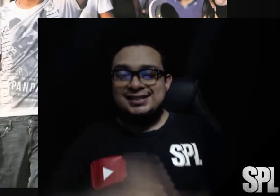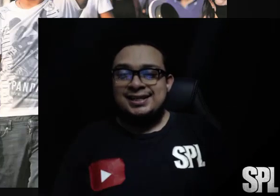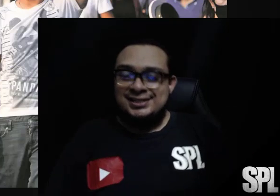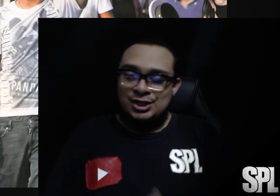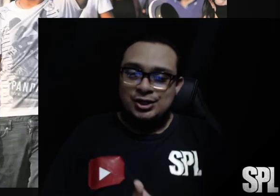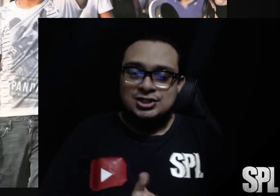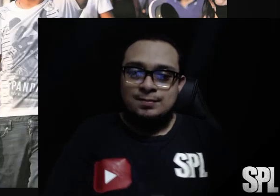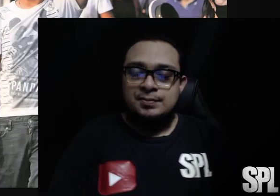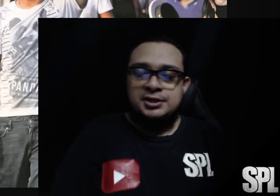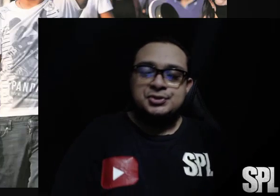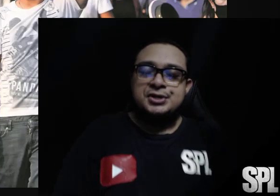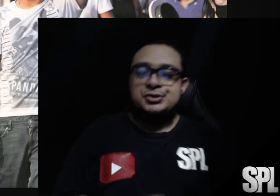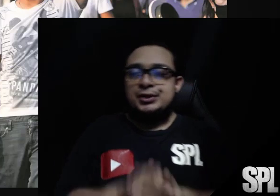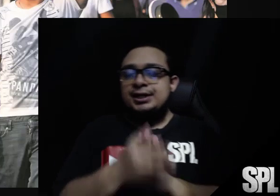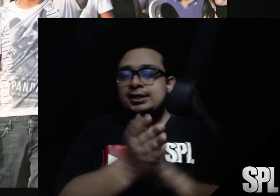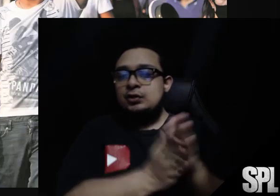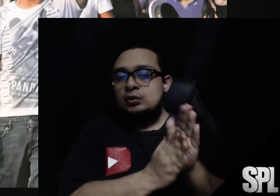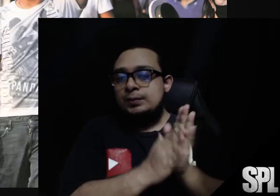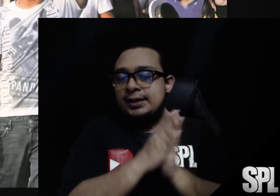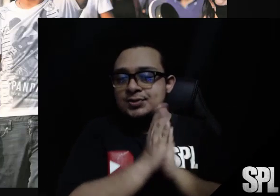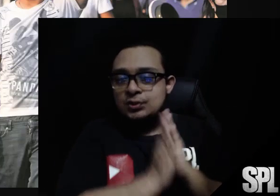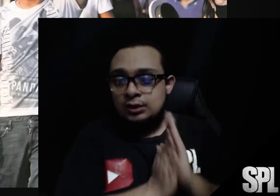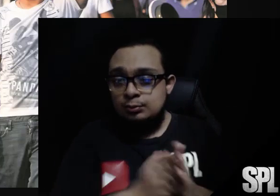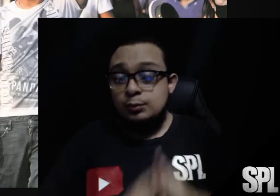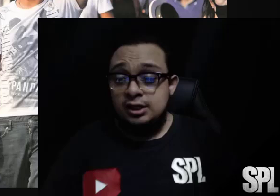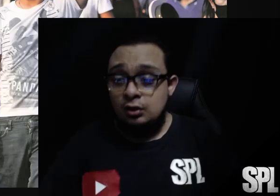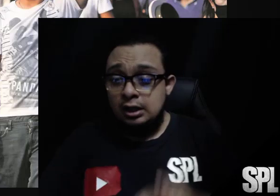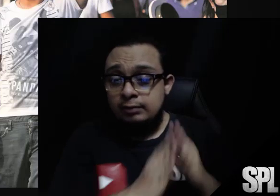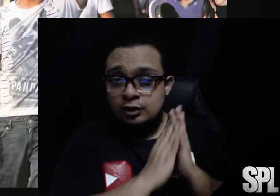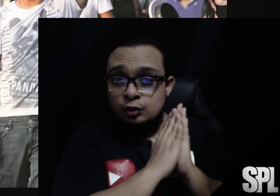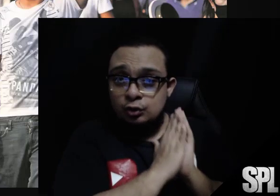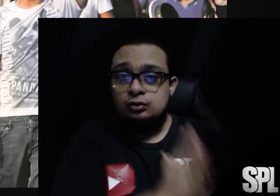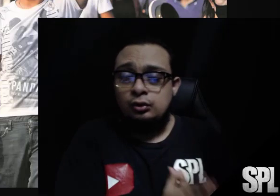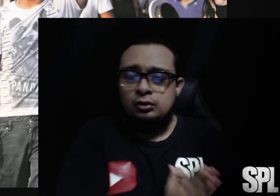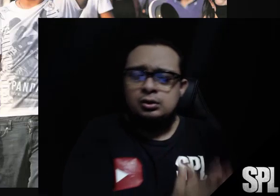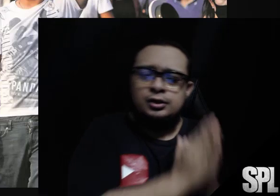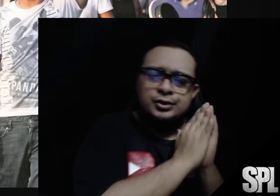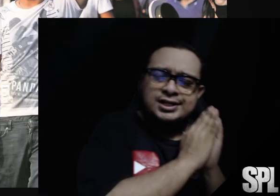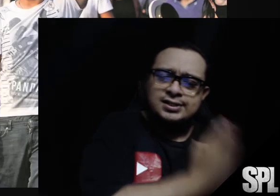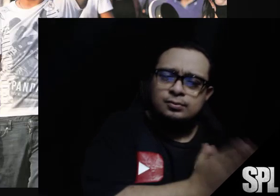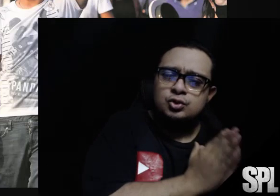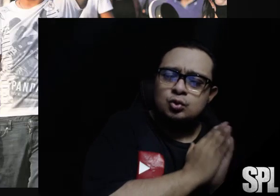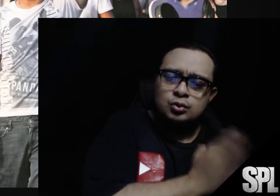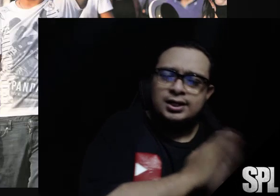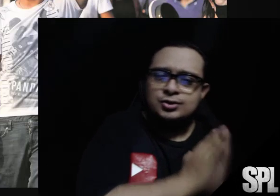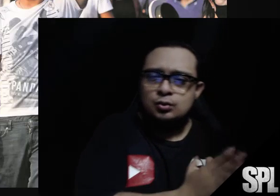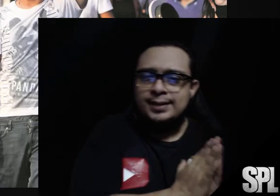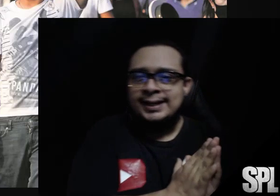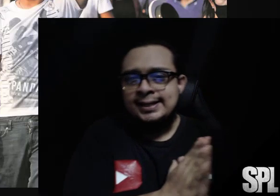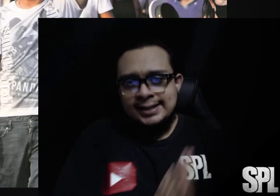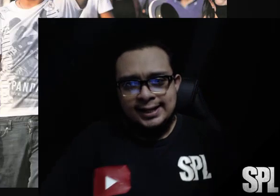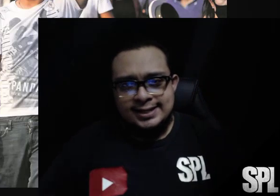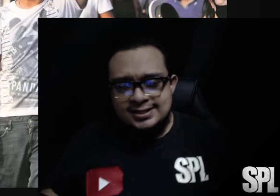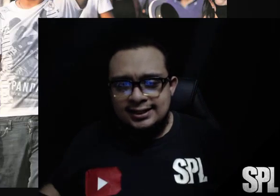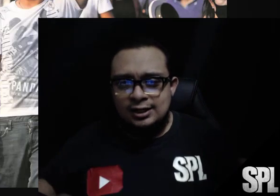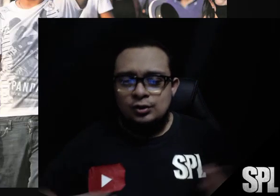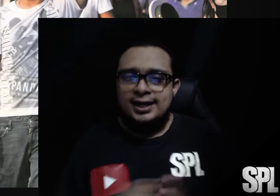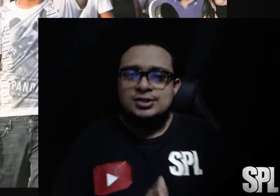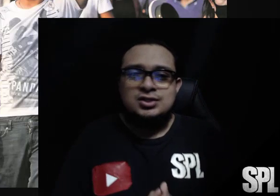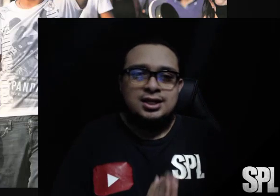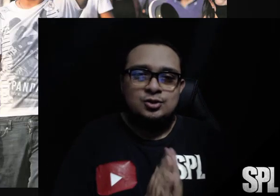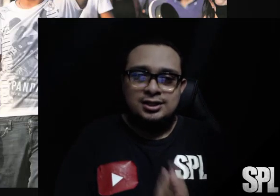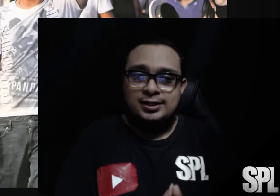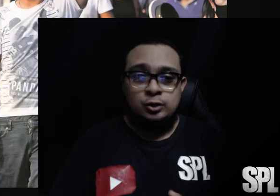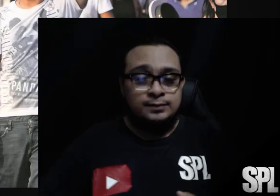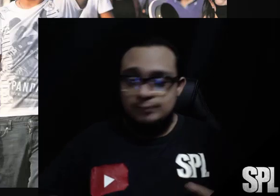señoras y señores Sean bienvenidos a nuestro canal de YouTube en este último video el video nocturno en donde hacemos un resumen acerca de lo